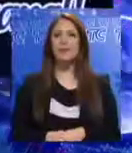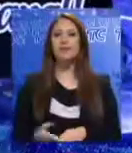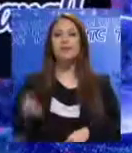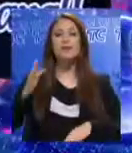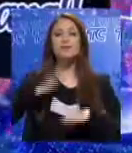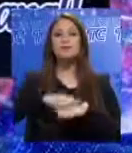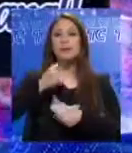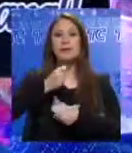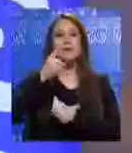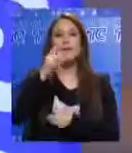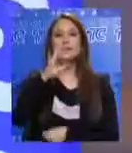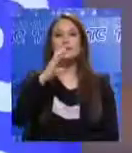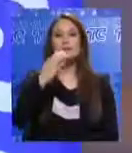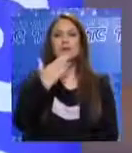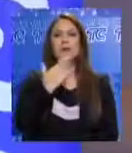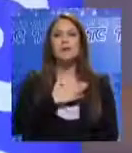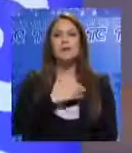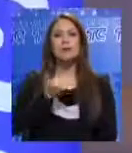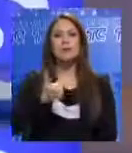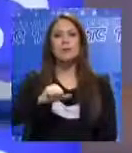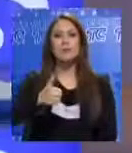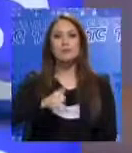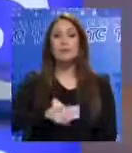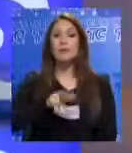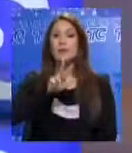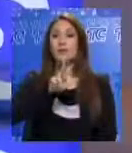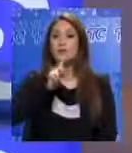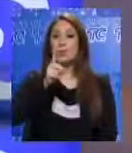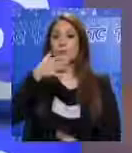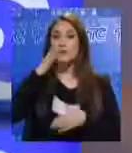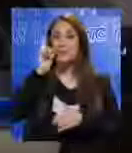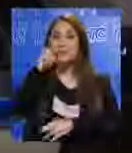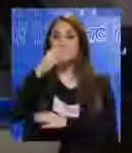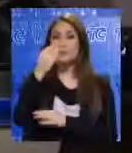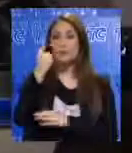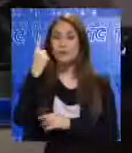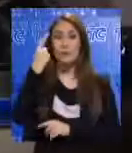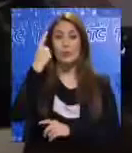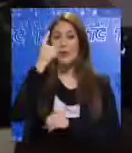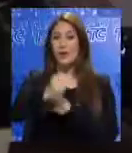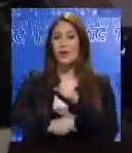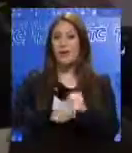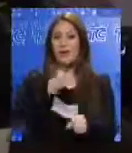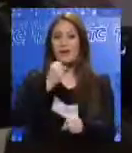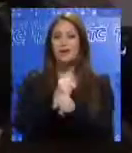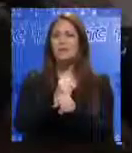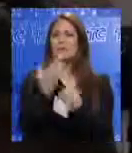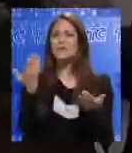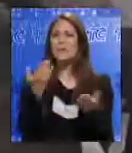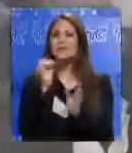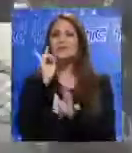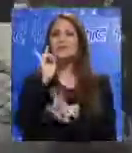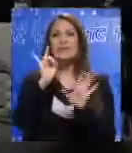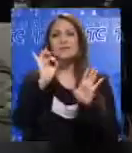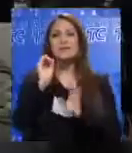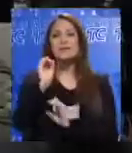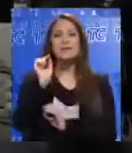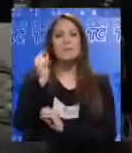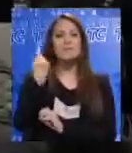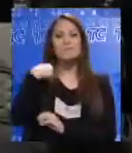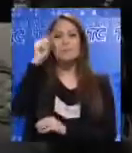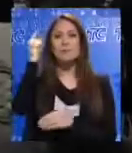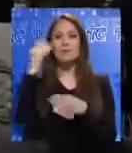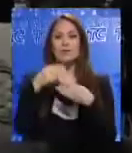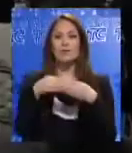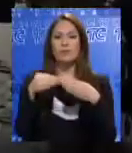Rentabilidad del canal. Para el año terminado 31 de diciembre de 2014, con un activo de 70 millones distribuido